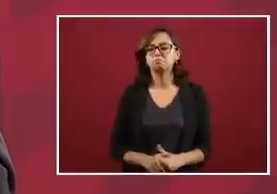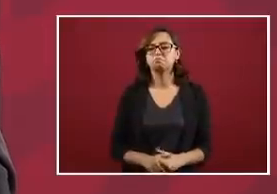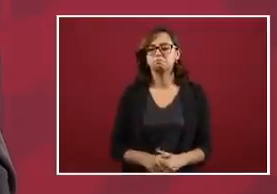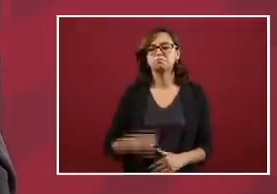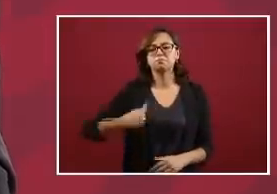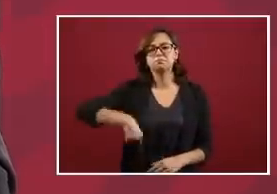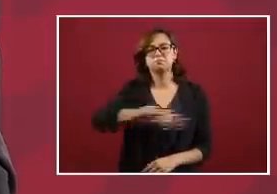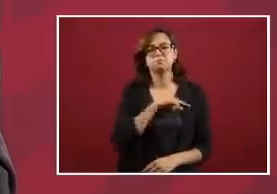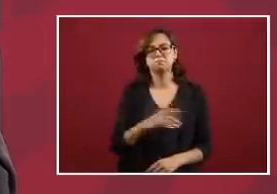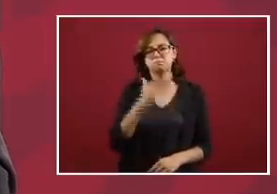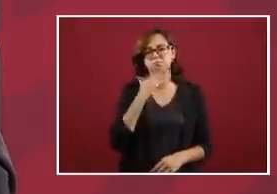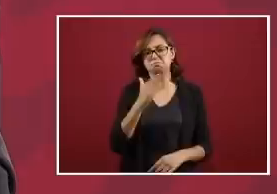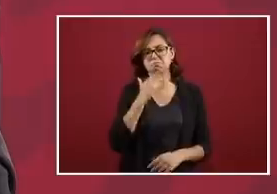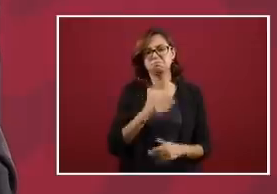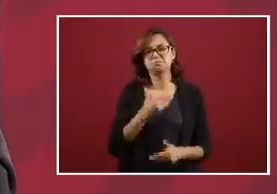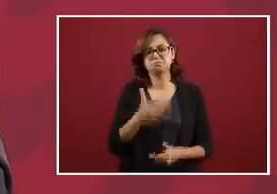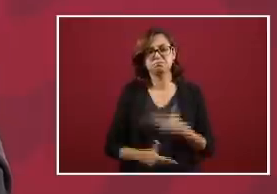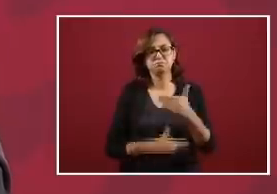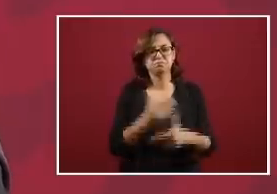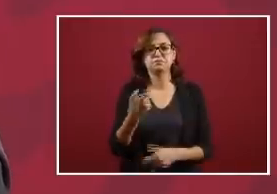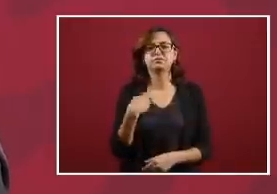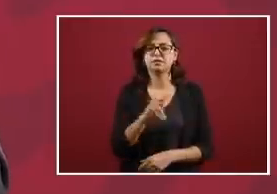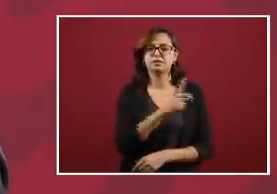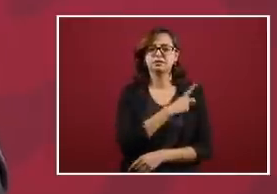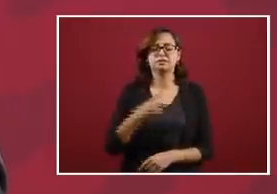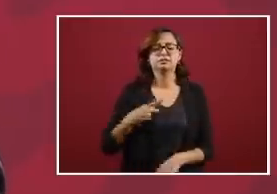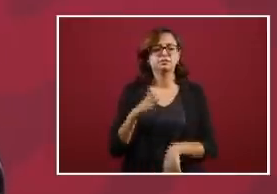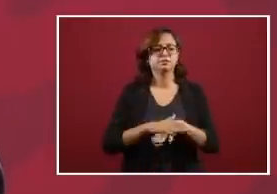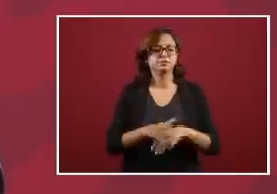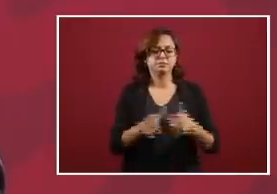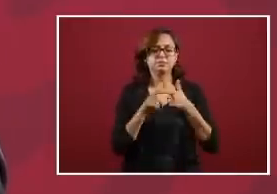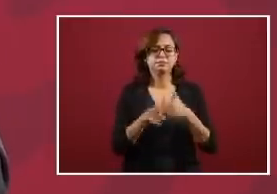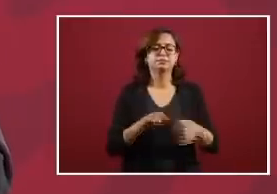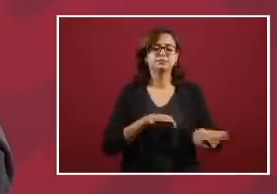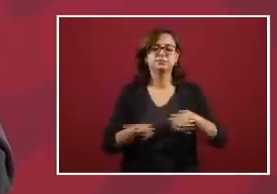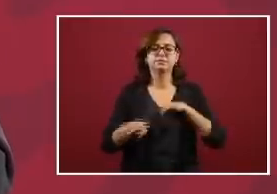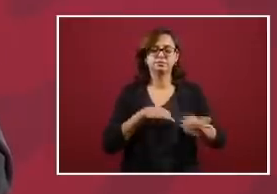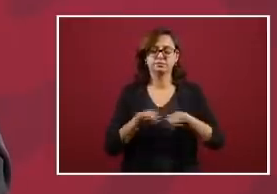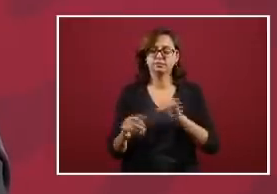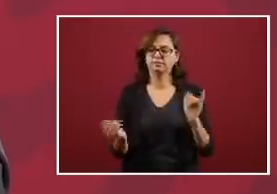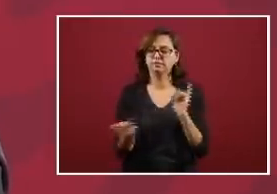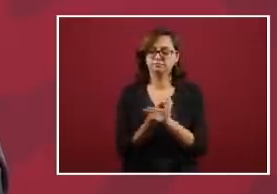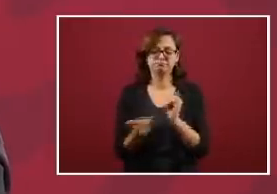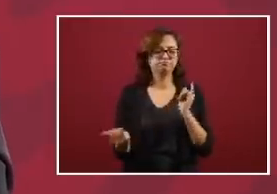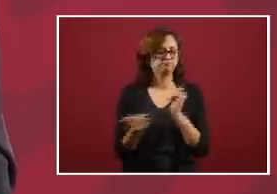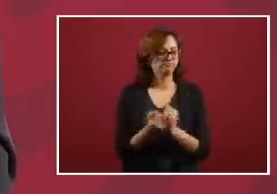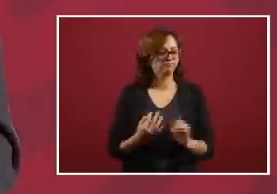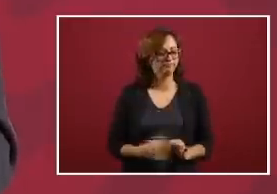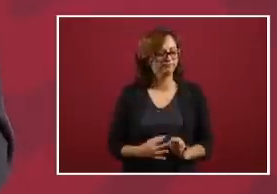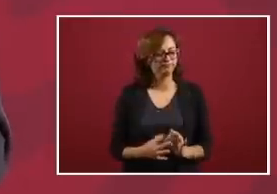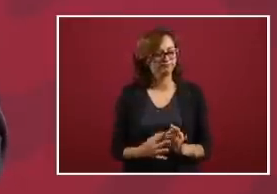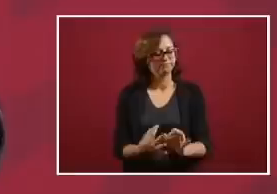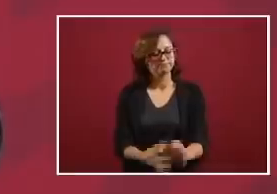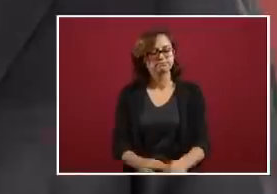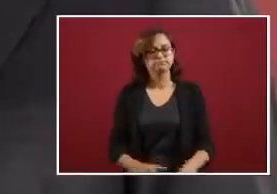pero tenemos que seguir trabajando igual y